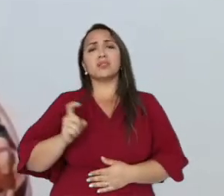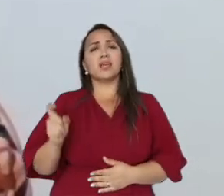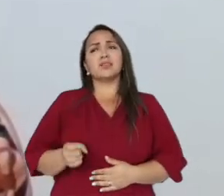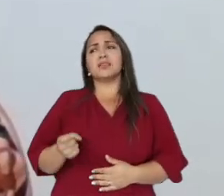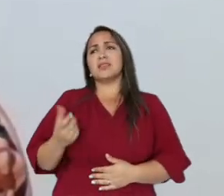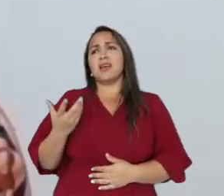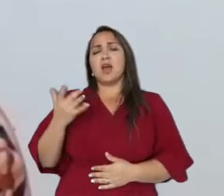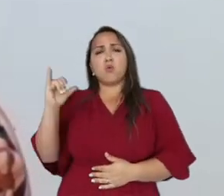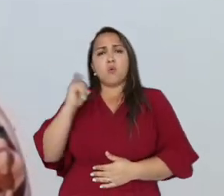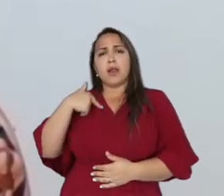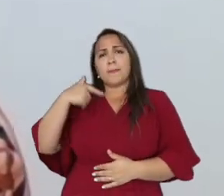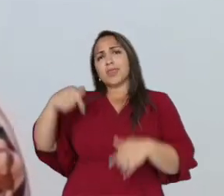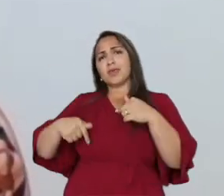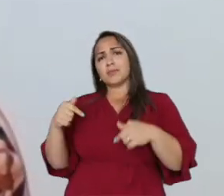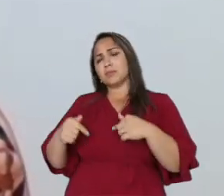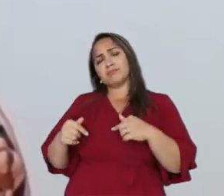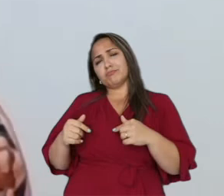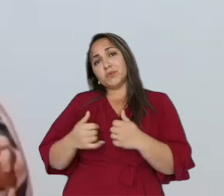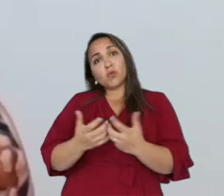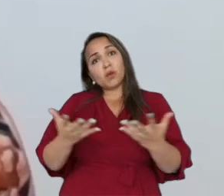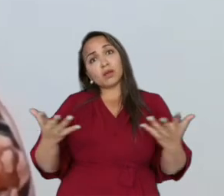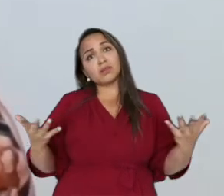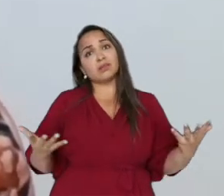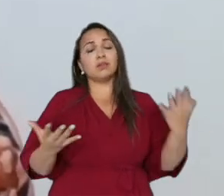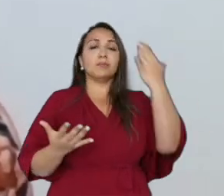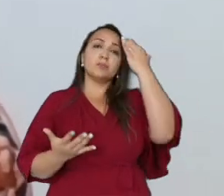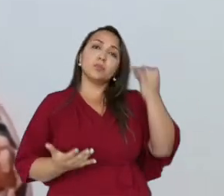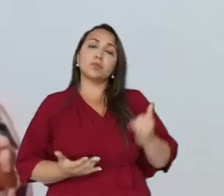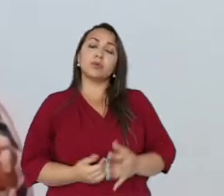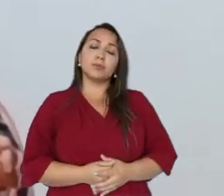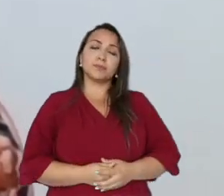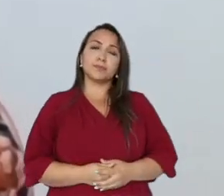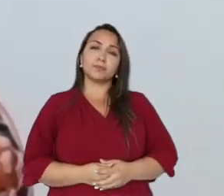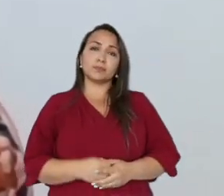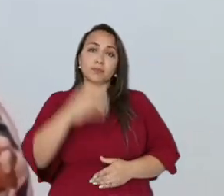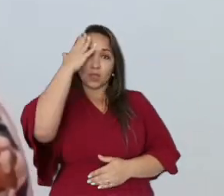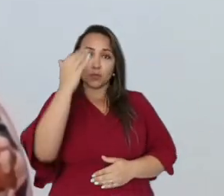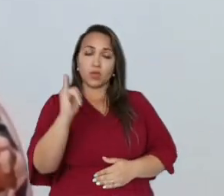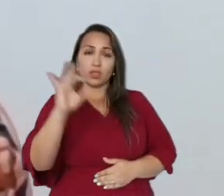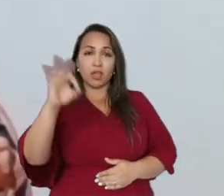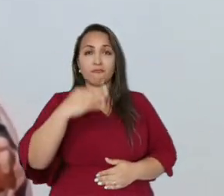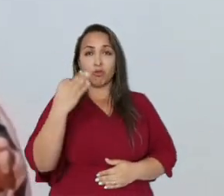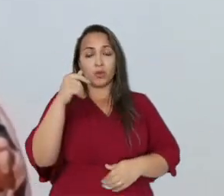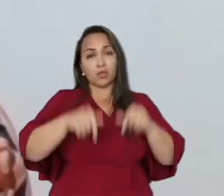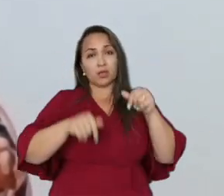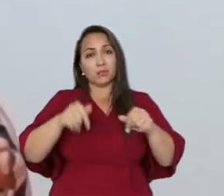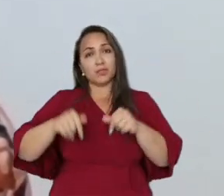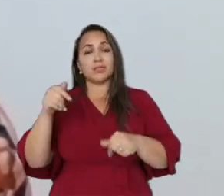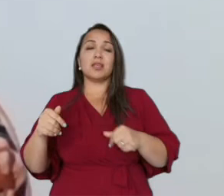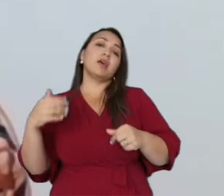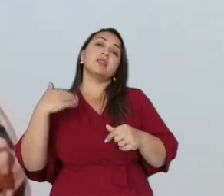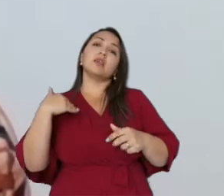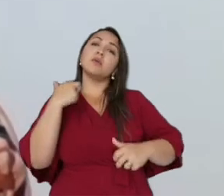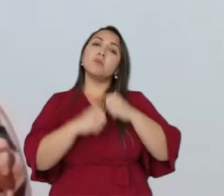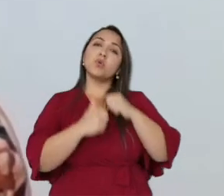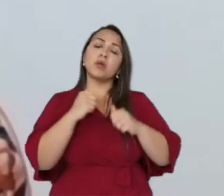tenga este tipo de discapacidad, porque este tipo de discapacidad trae problemas